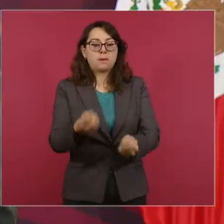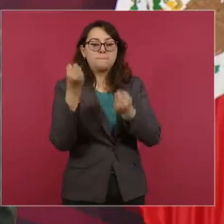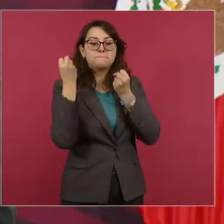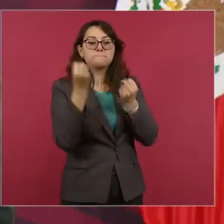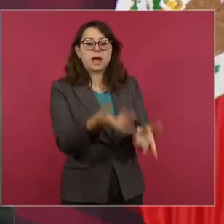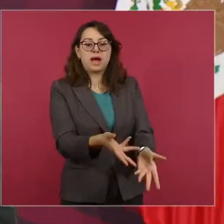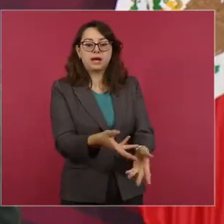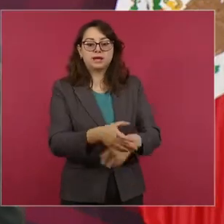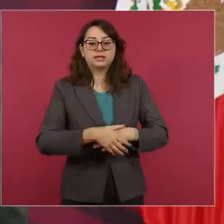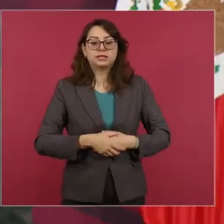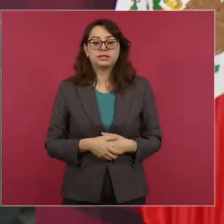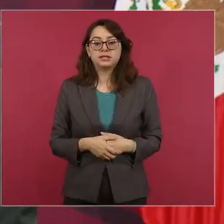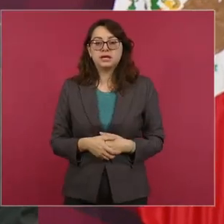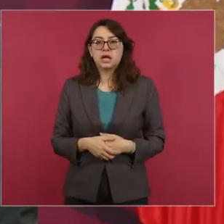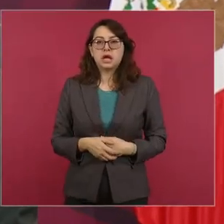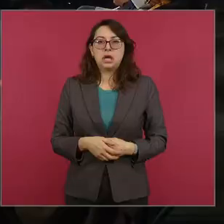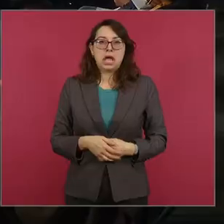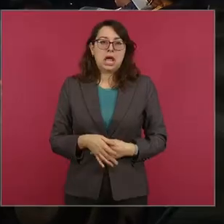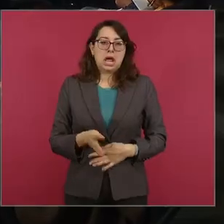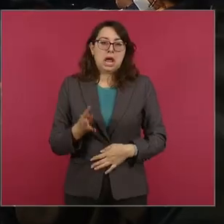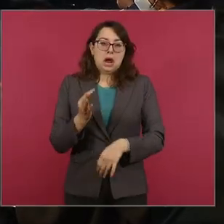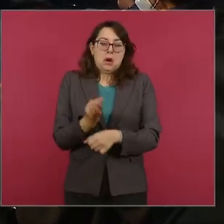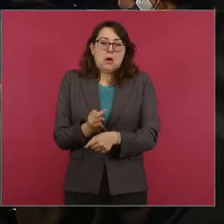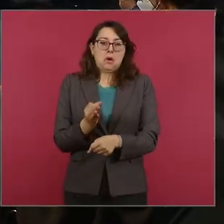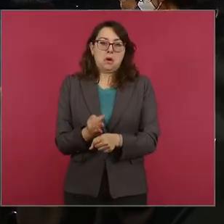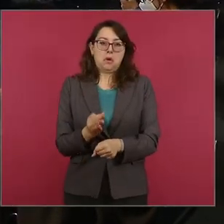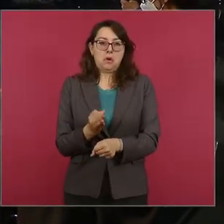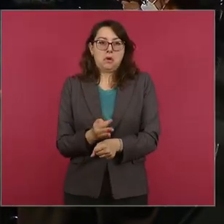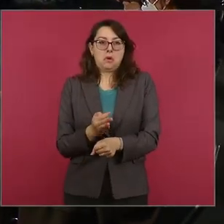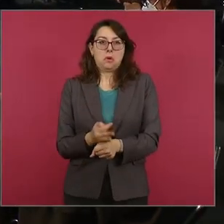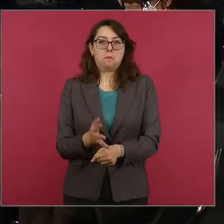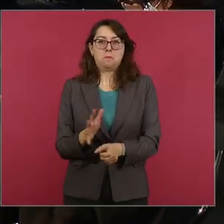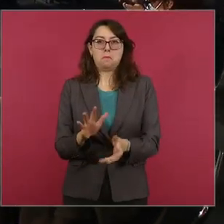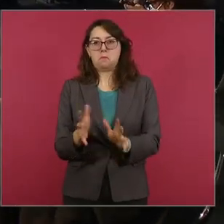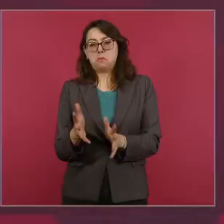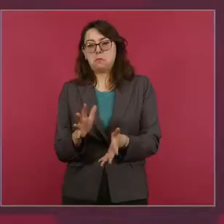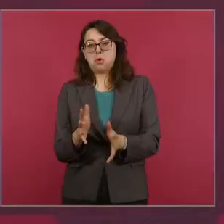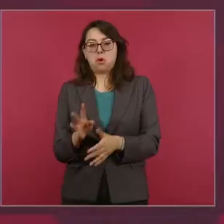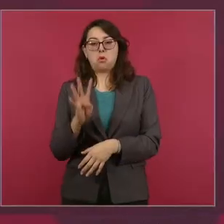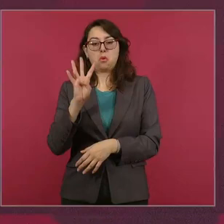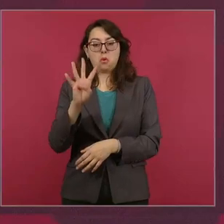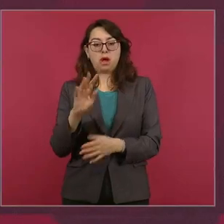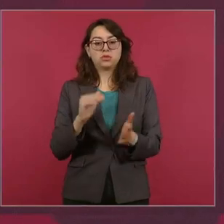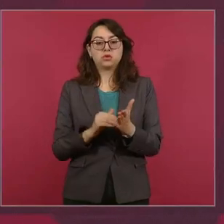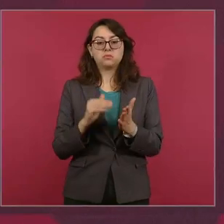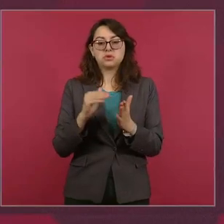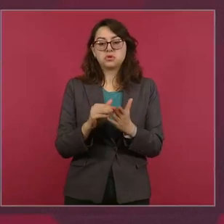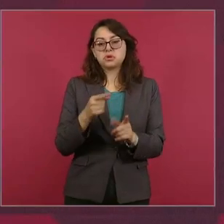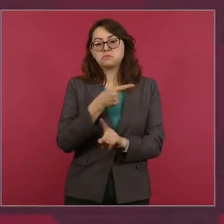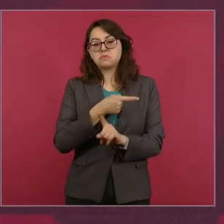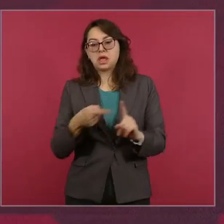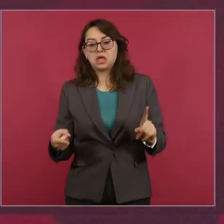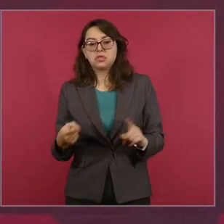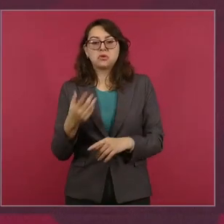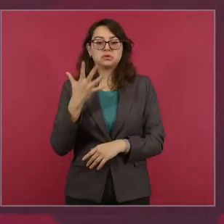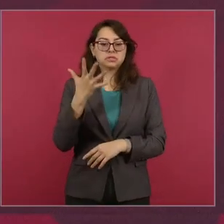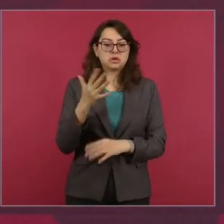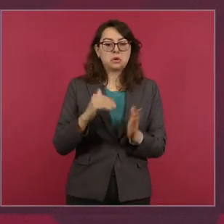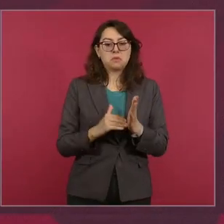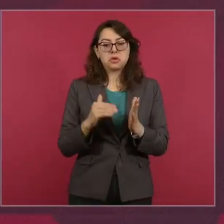entregando como cuatro millones y medio, cinco millones,